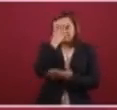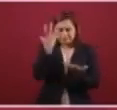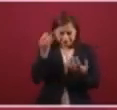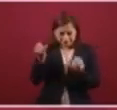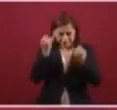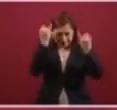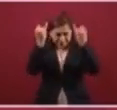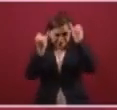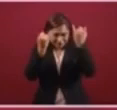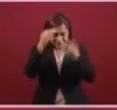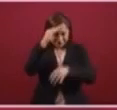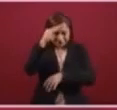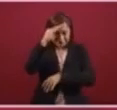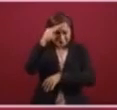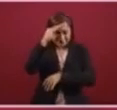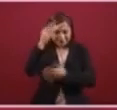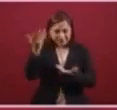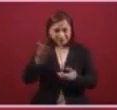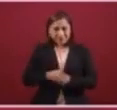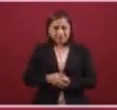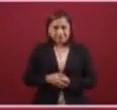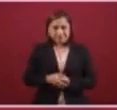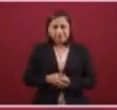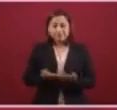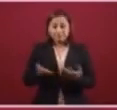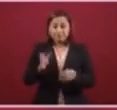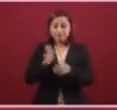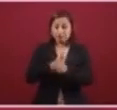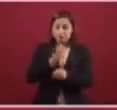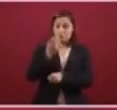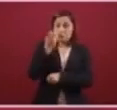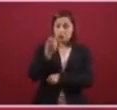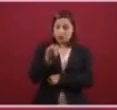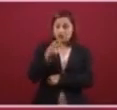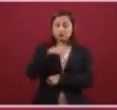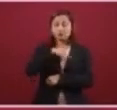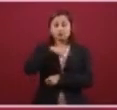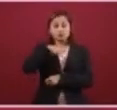entonces tenemos que ir